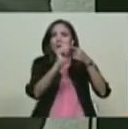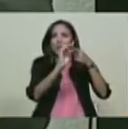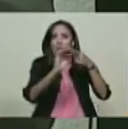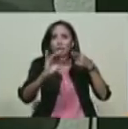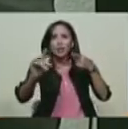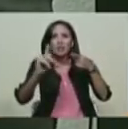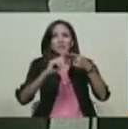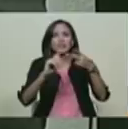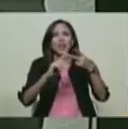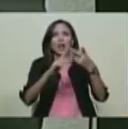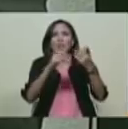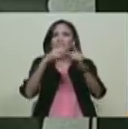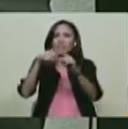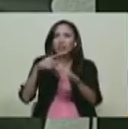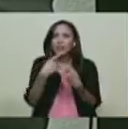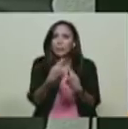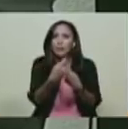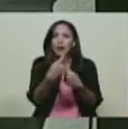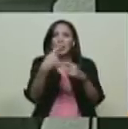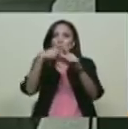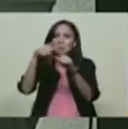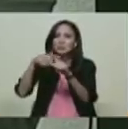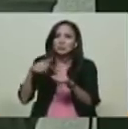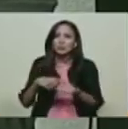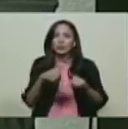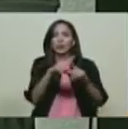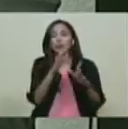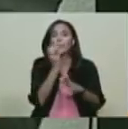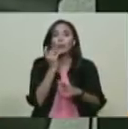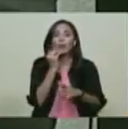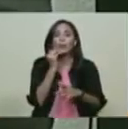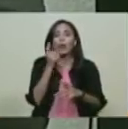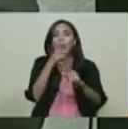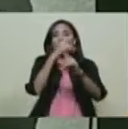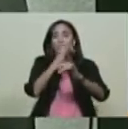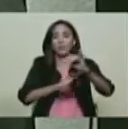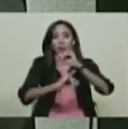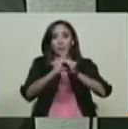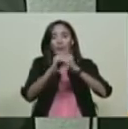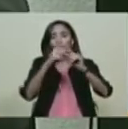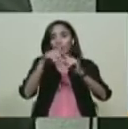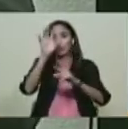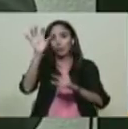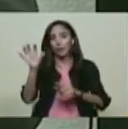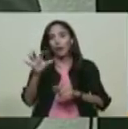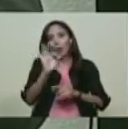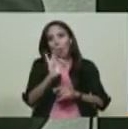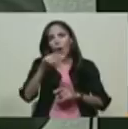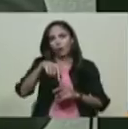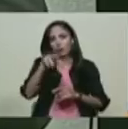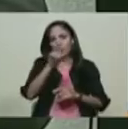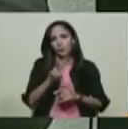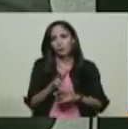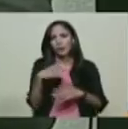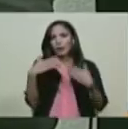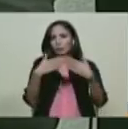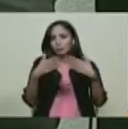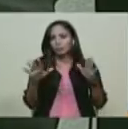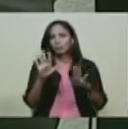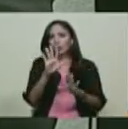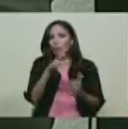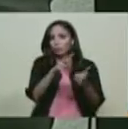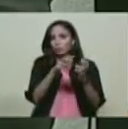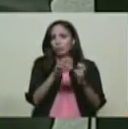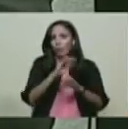para que cualquier persona nacional o internacionalmente pueda acceder al petro, va a hacer que esta moneda